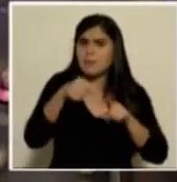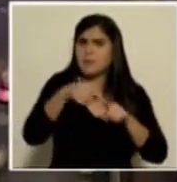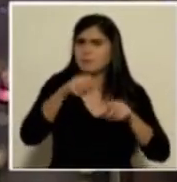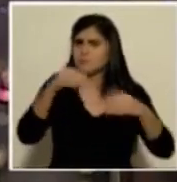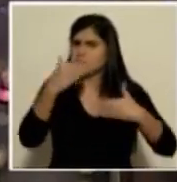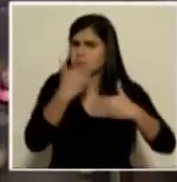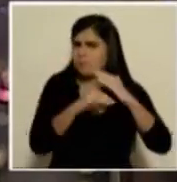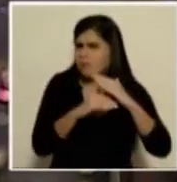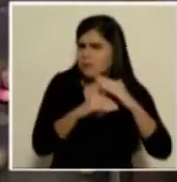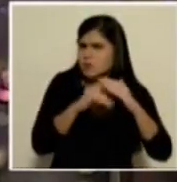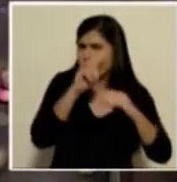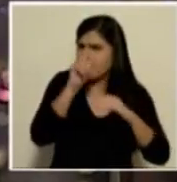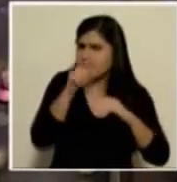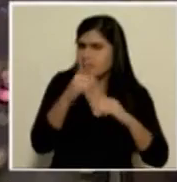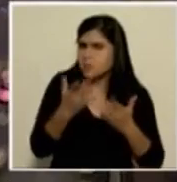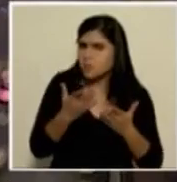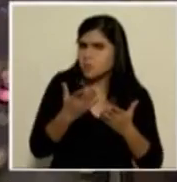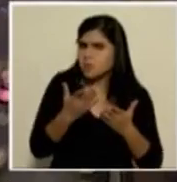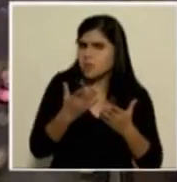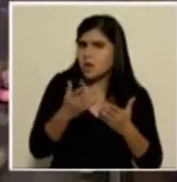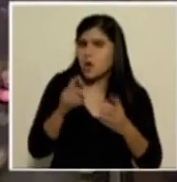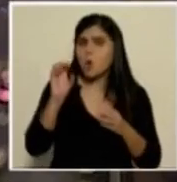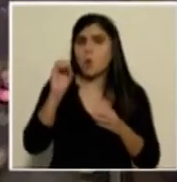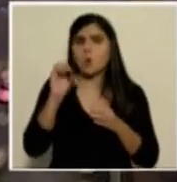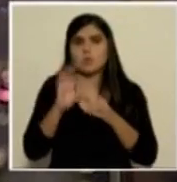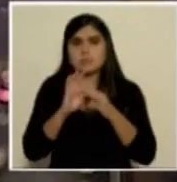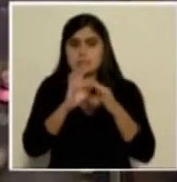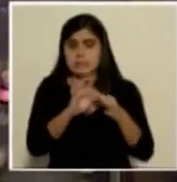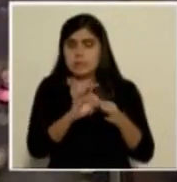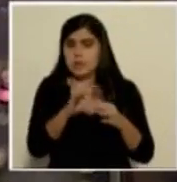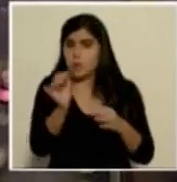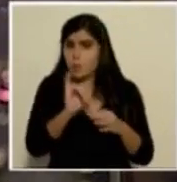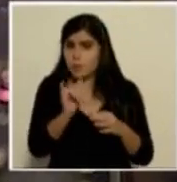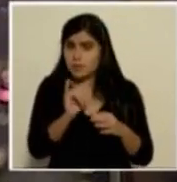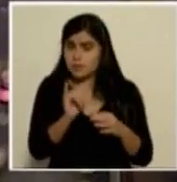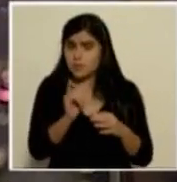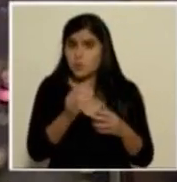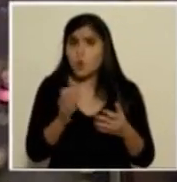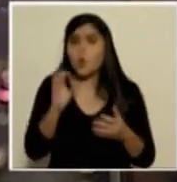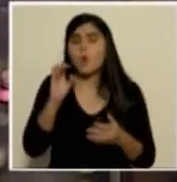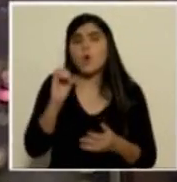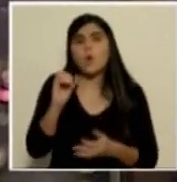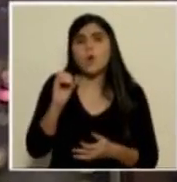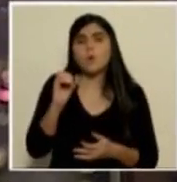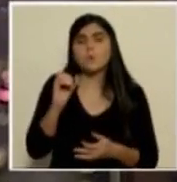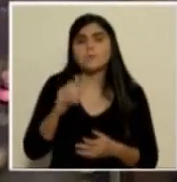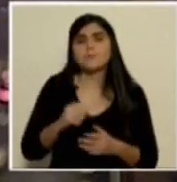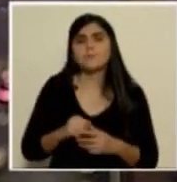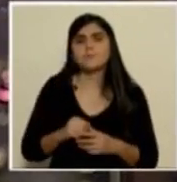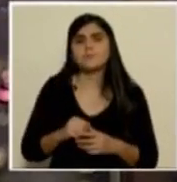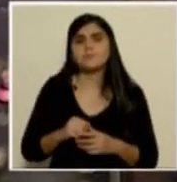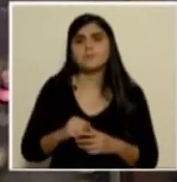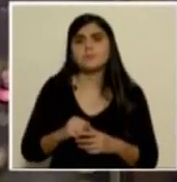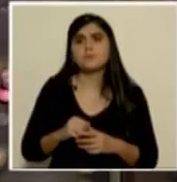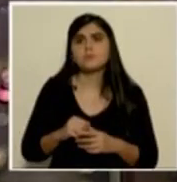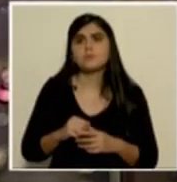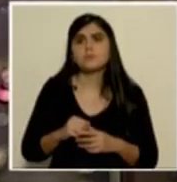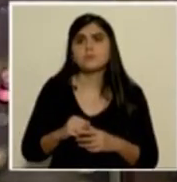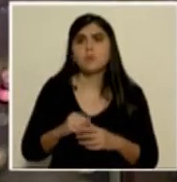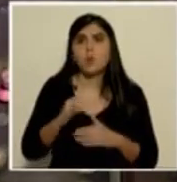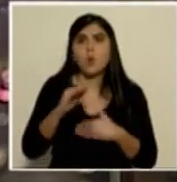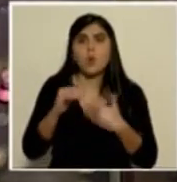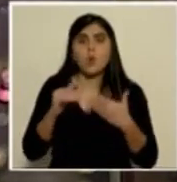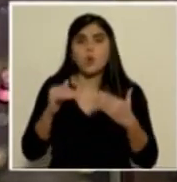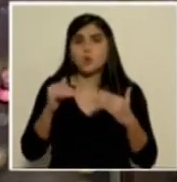Y si... Perdón, tiene que ver con lo mismo, y si en términos de todo el aparato de